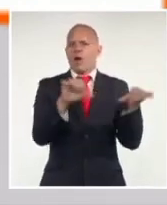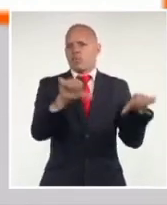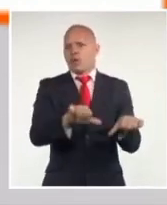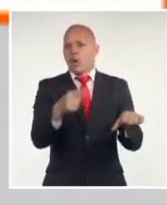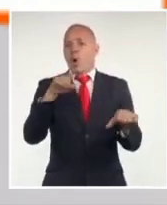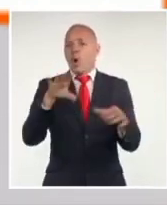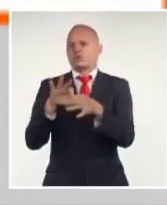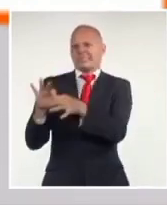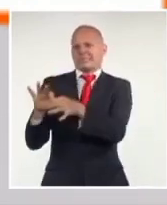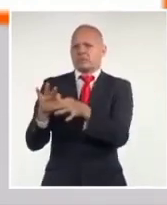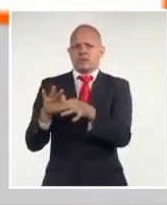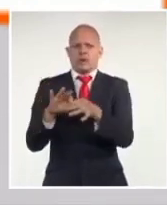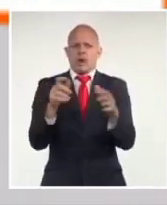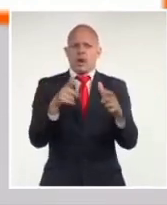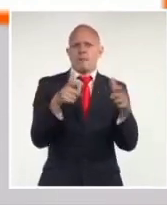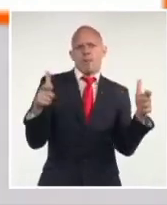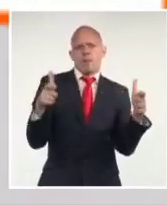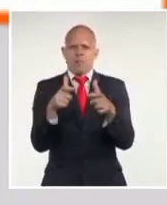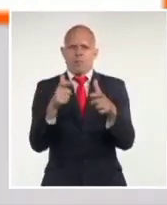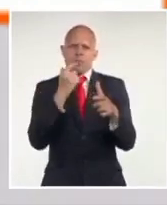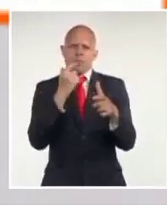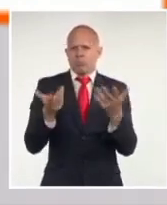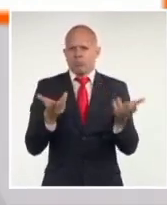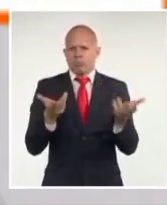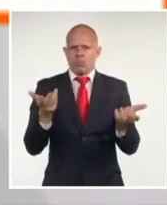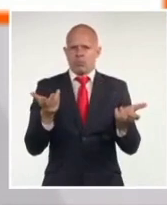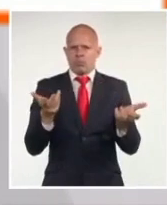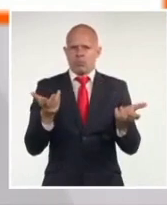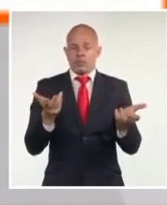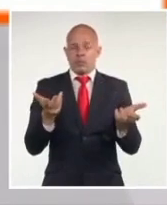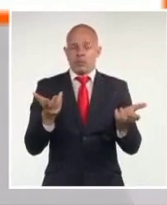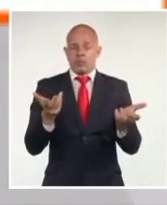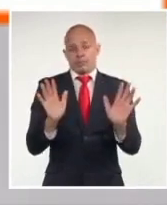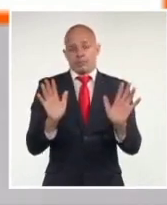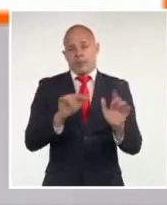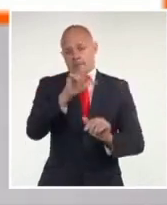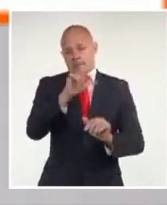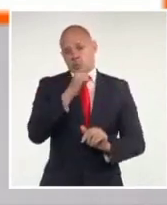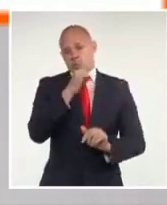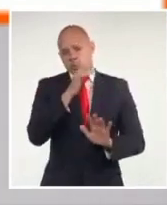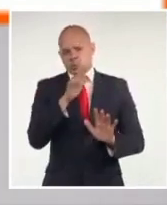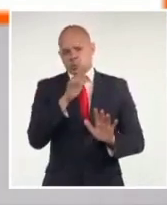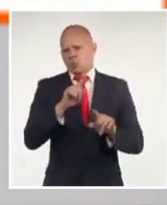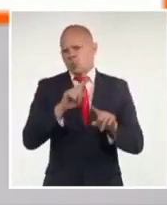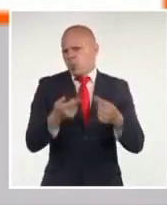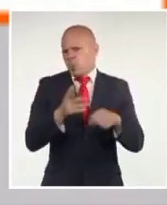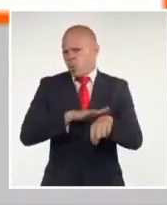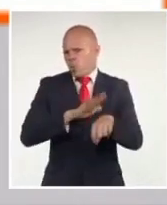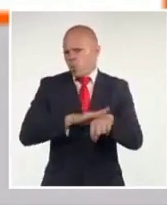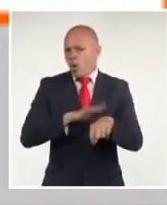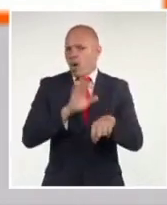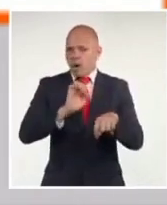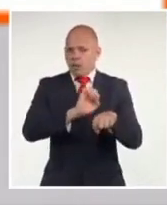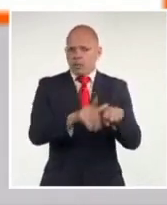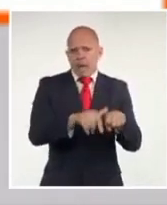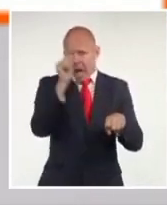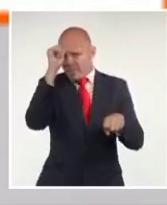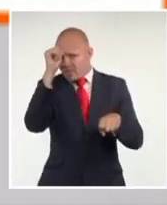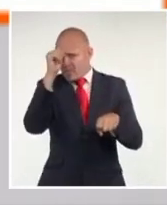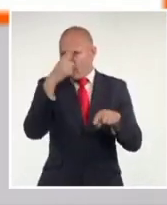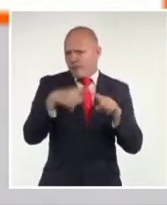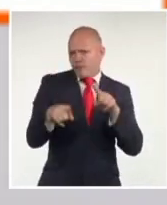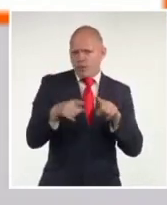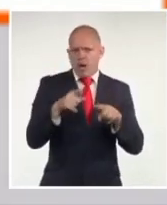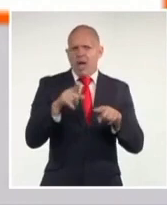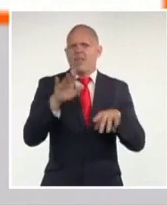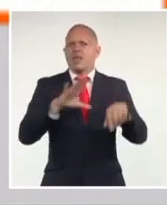¿Crecen o no crecen? ¿Crecen o no crecen? Bueno, esa es una pregunta. ¿Es por las variantes? ¿Es por las comorbilidades? Bueno, el doctor